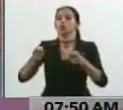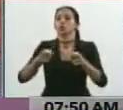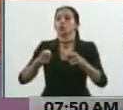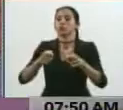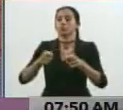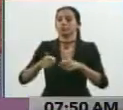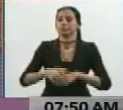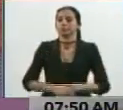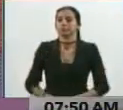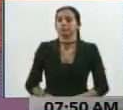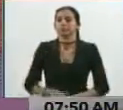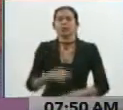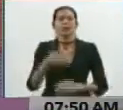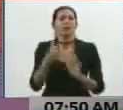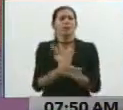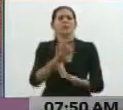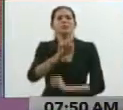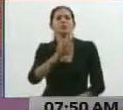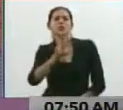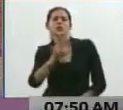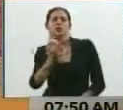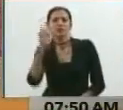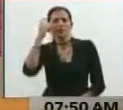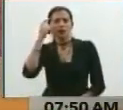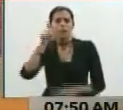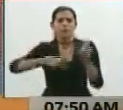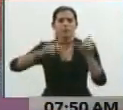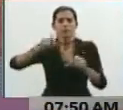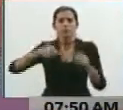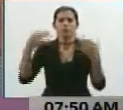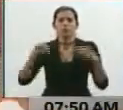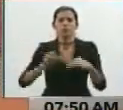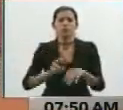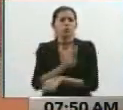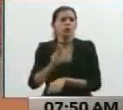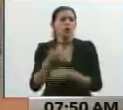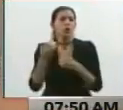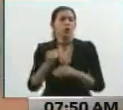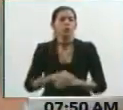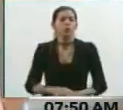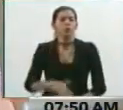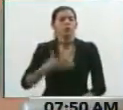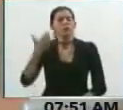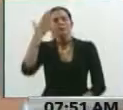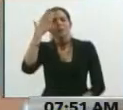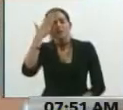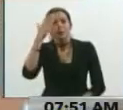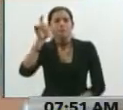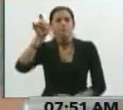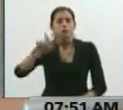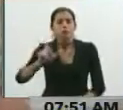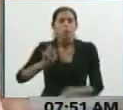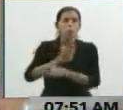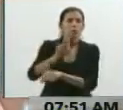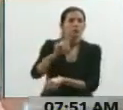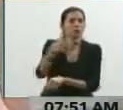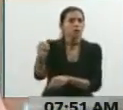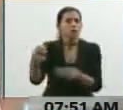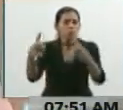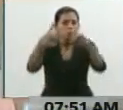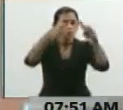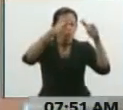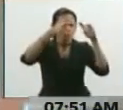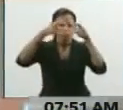venecia tasas y en estos 120 días que está restringido a las personas naturales lo utilizan como ustedes pueden detectar que alguien esté utilizando un dron hebe en